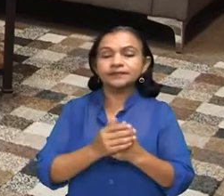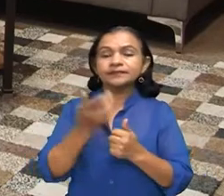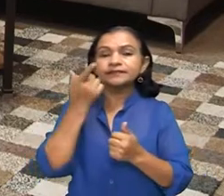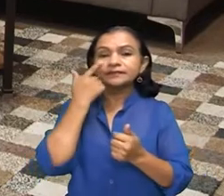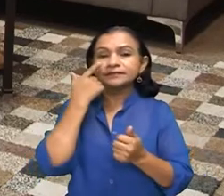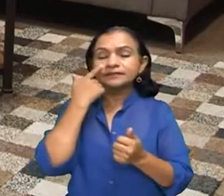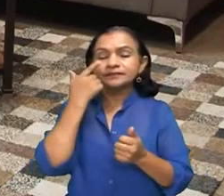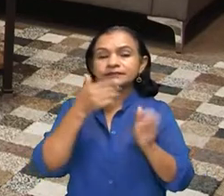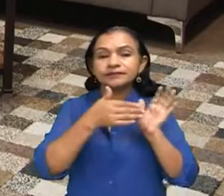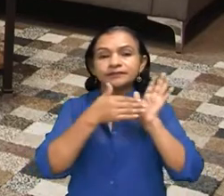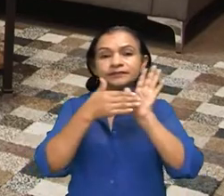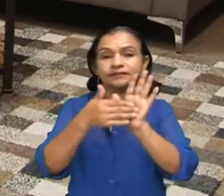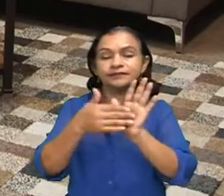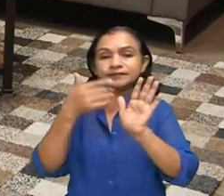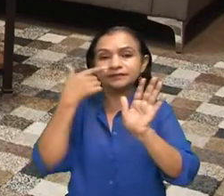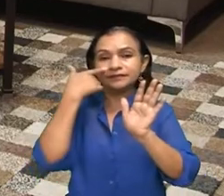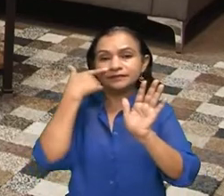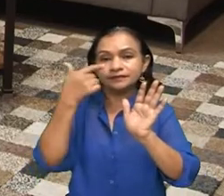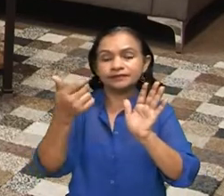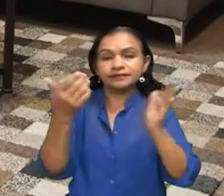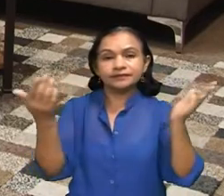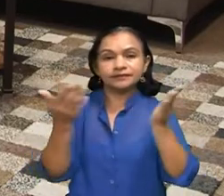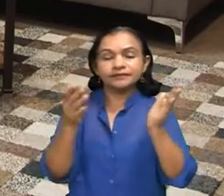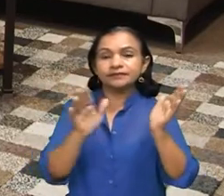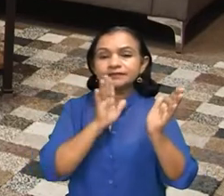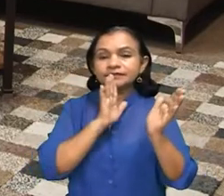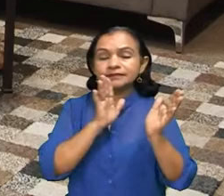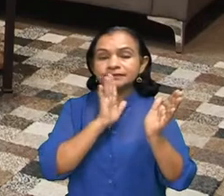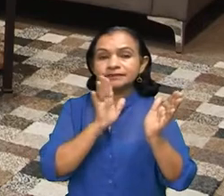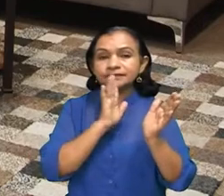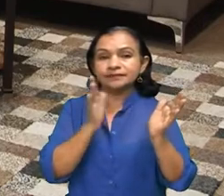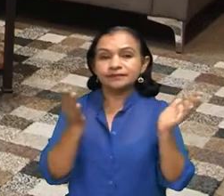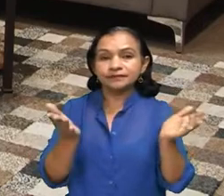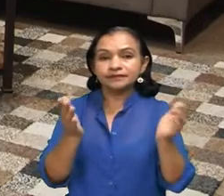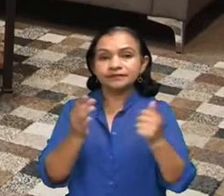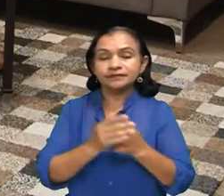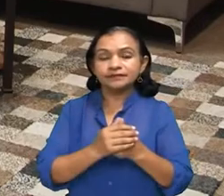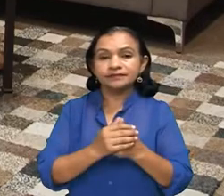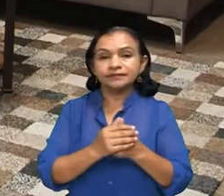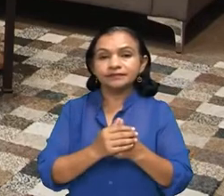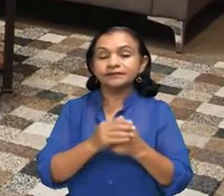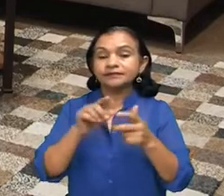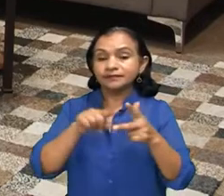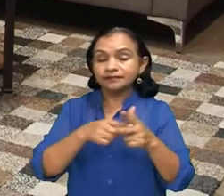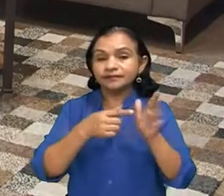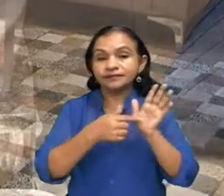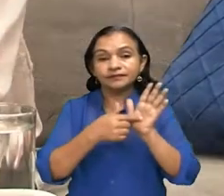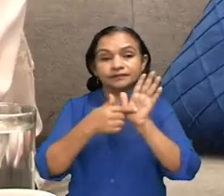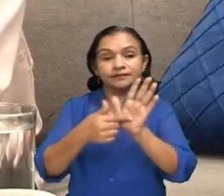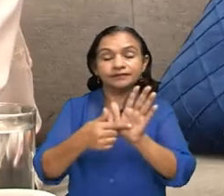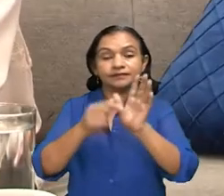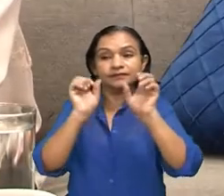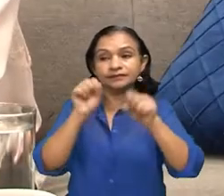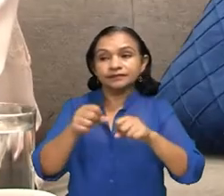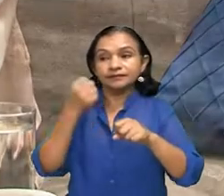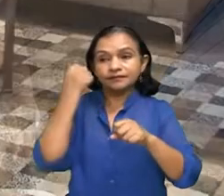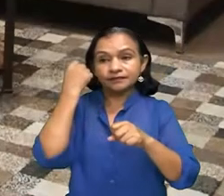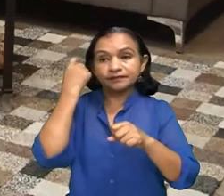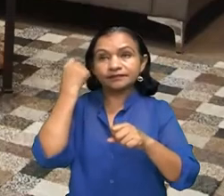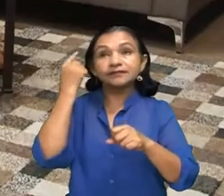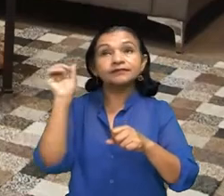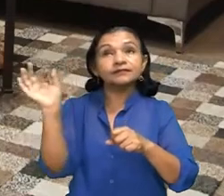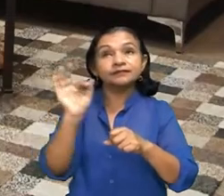Quisiera presentarlo y conocer sus comentarios a partir de ello, porque también a partir de ese ejemplo podremos entender un poquito más desde esa